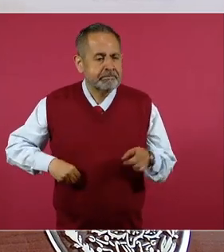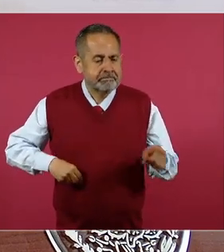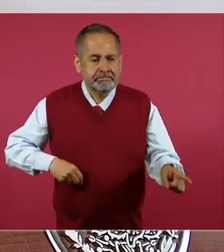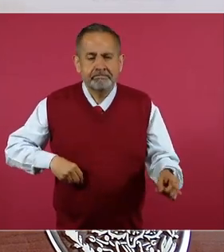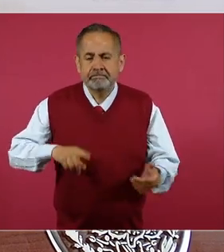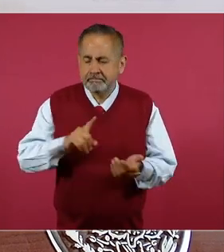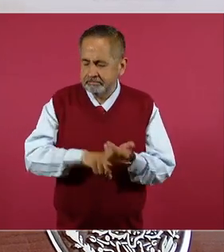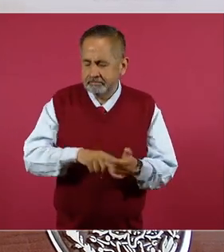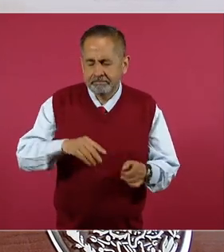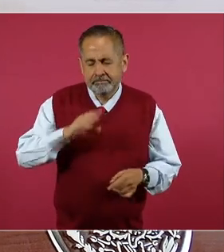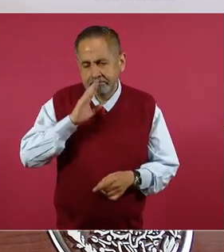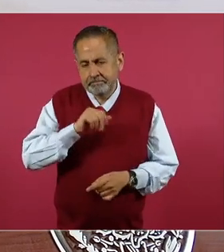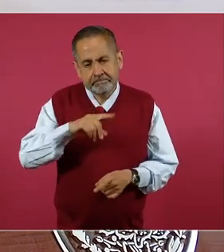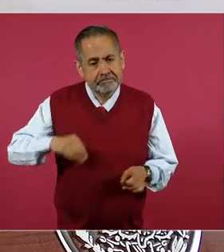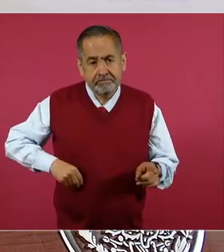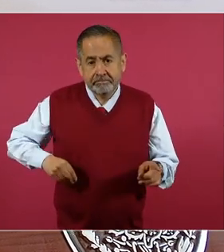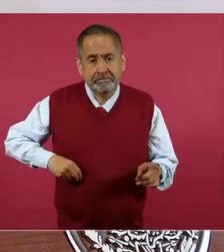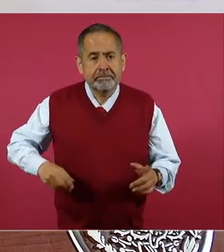culpabilidad.